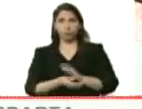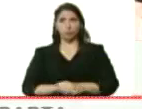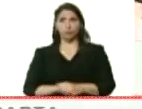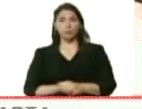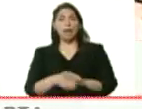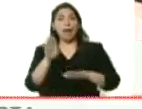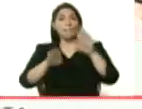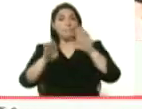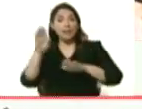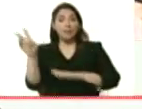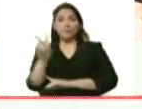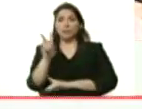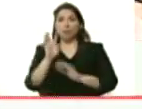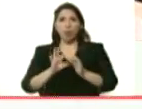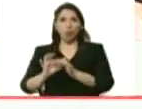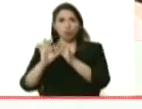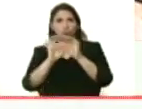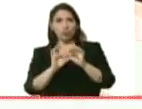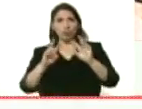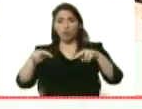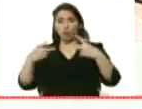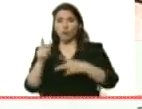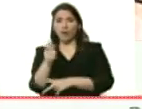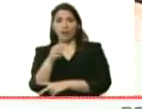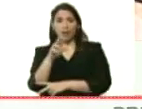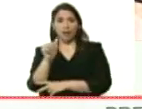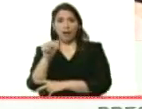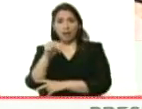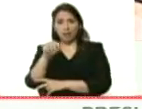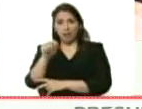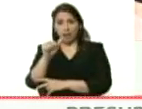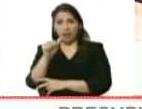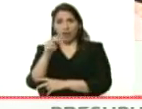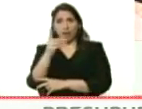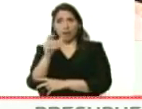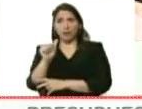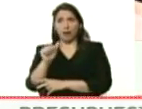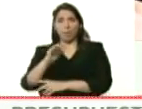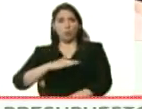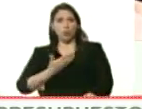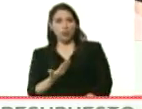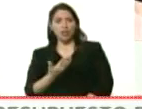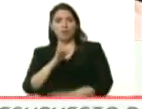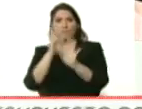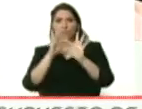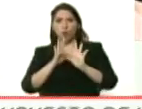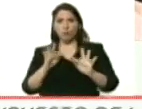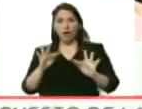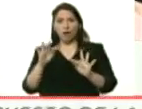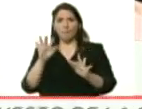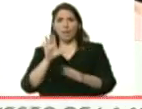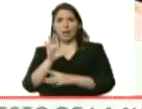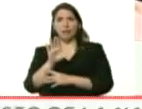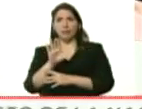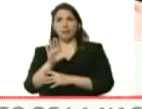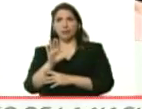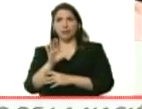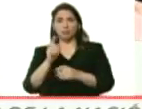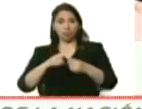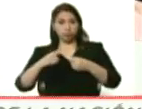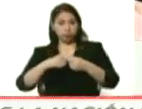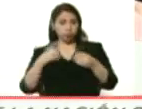Apenas Venezuela unida con la Nueva Granada podría formar una nación que inspire a las otras la